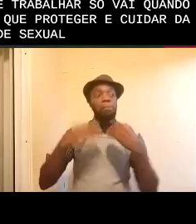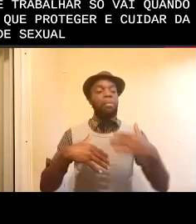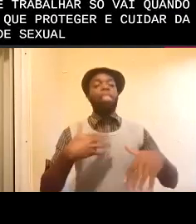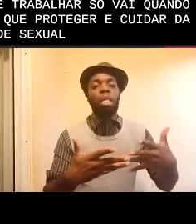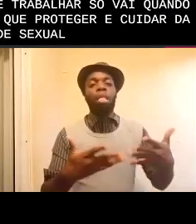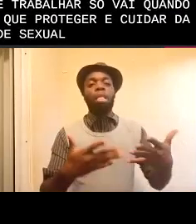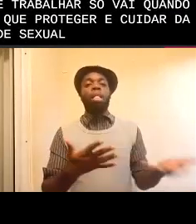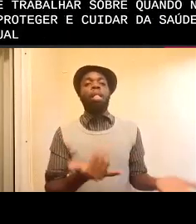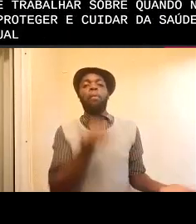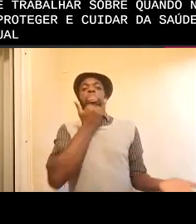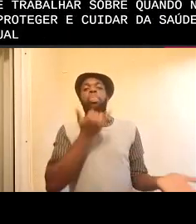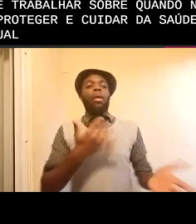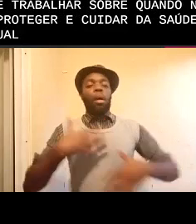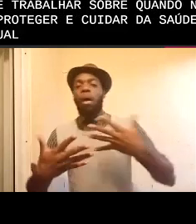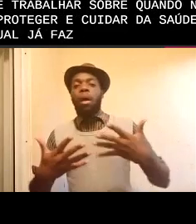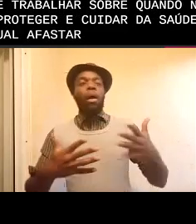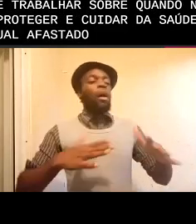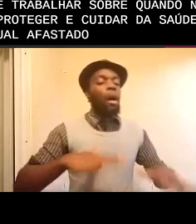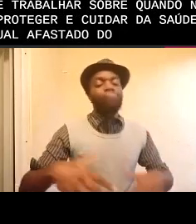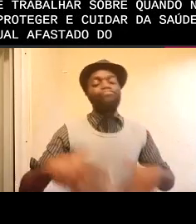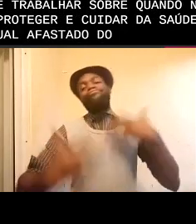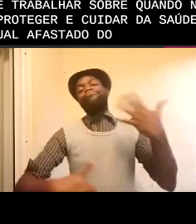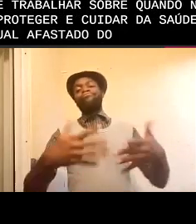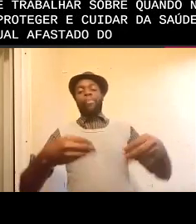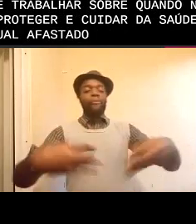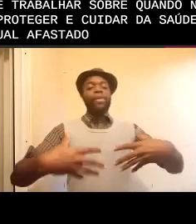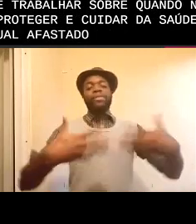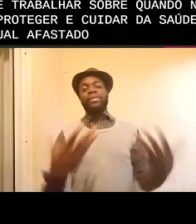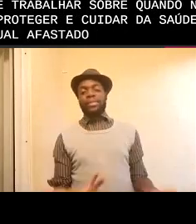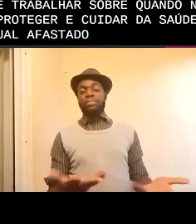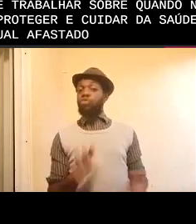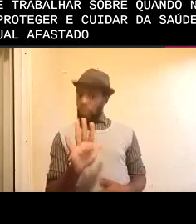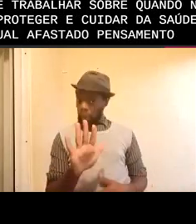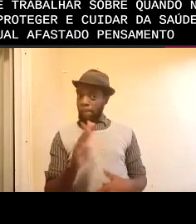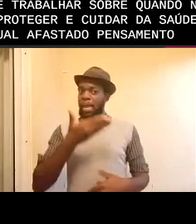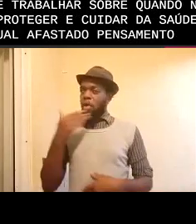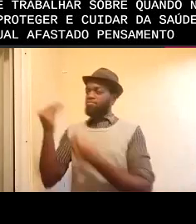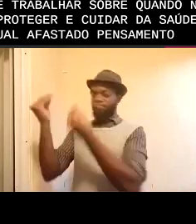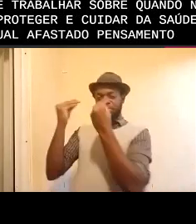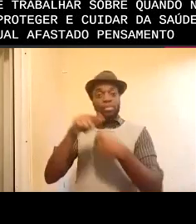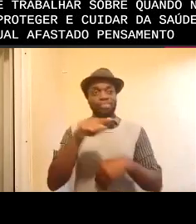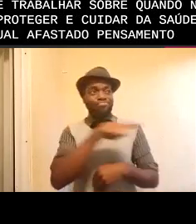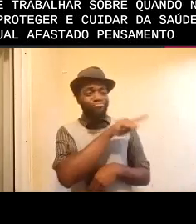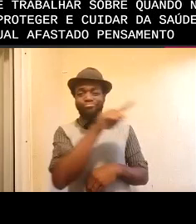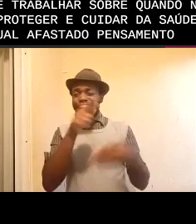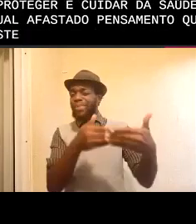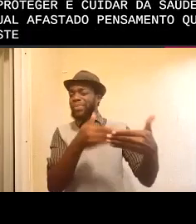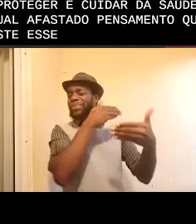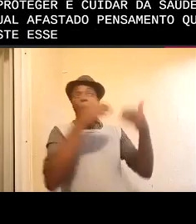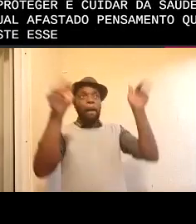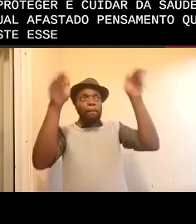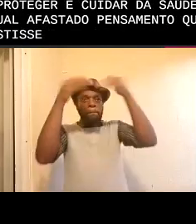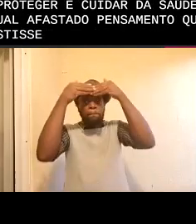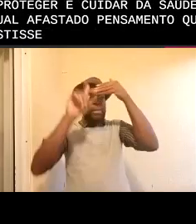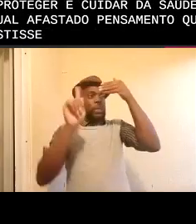Lejos de, ¿verdad?, ese pensamiento, ese estigma que hemos venido trayendo de que si los